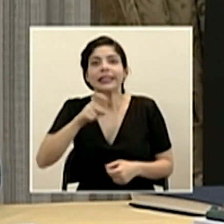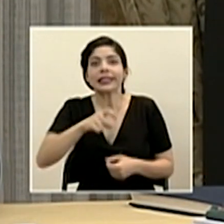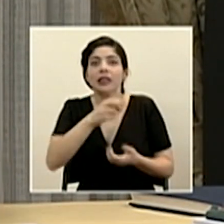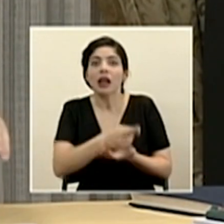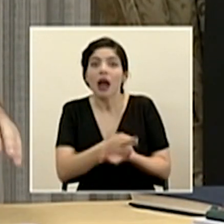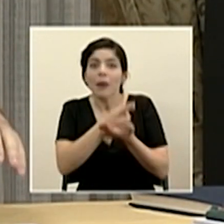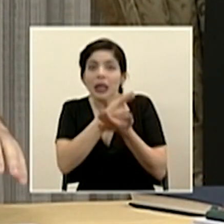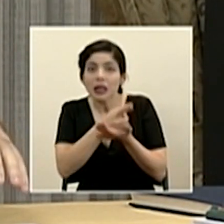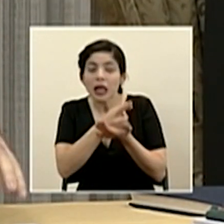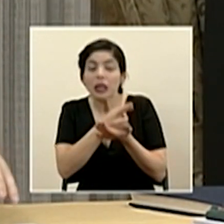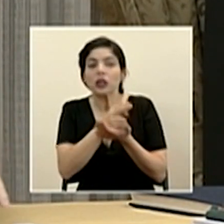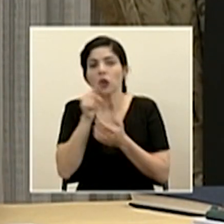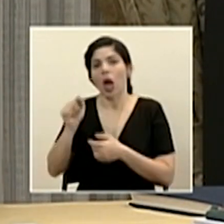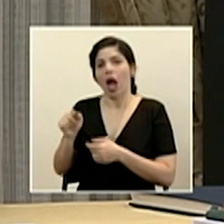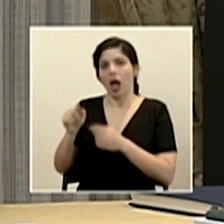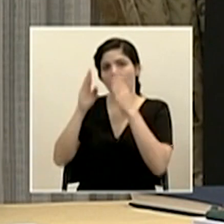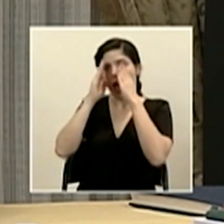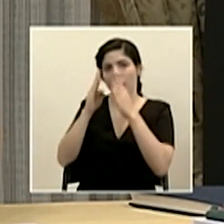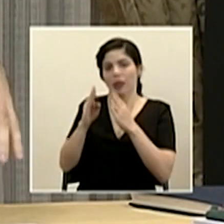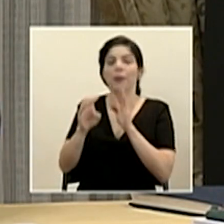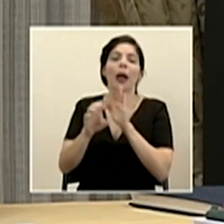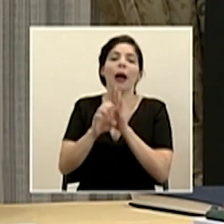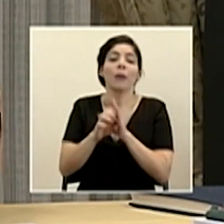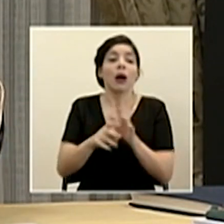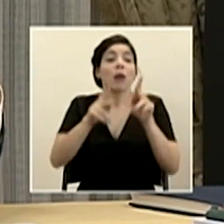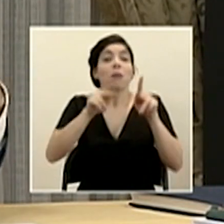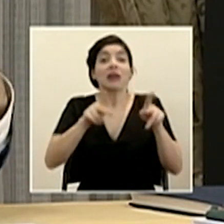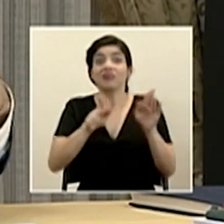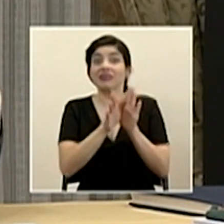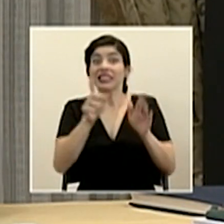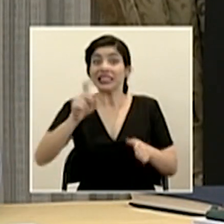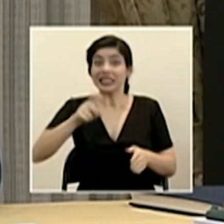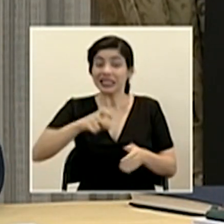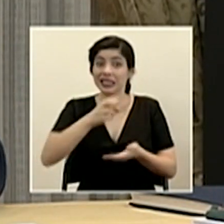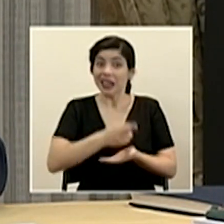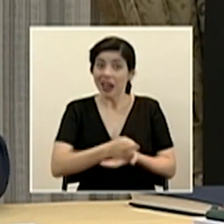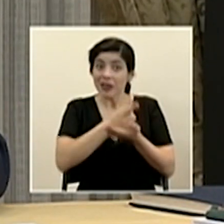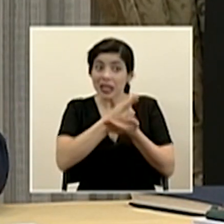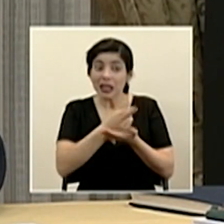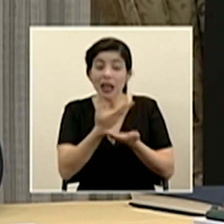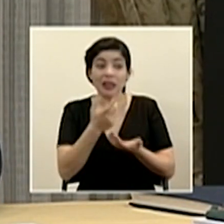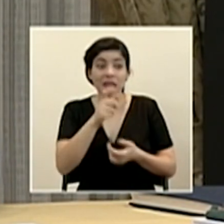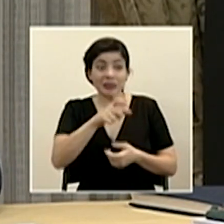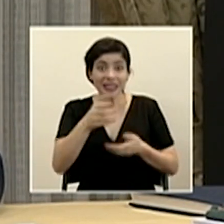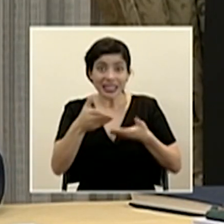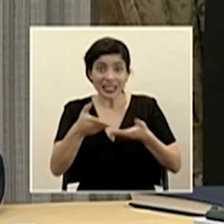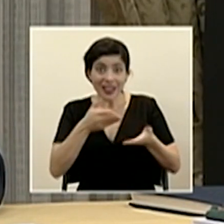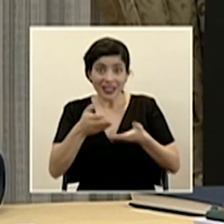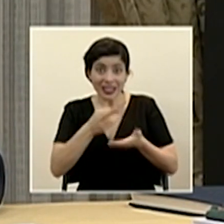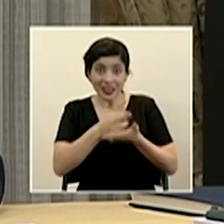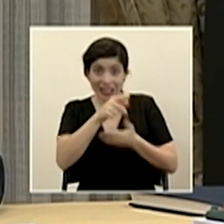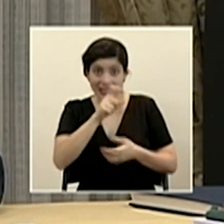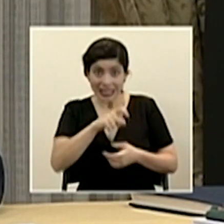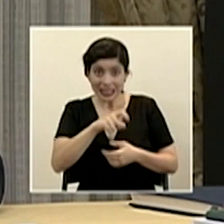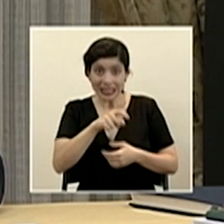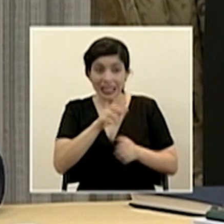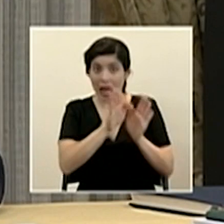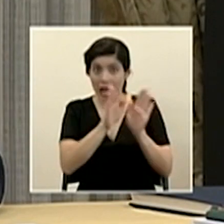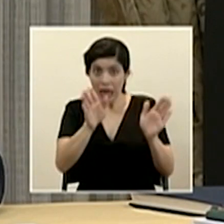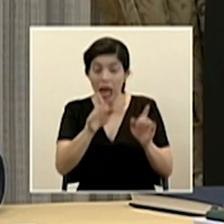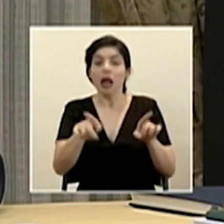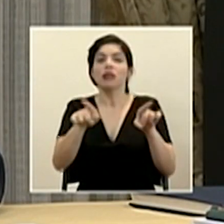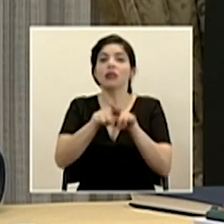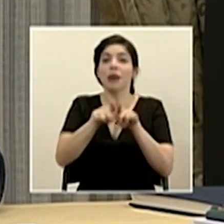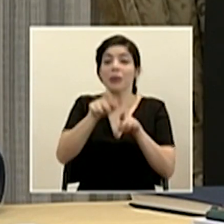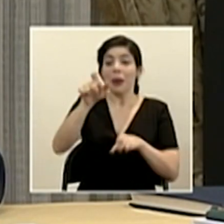se requieren tanto de la población general que requiere esos servicios de rehabilitación